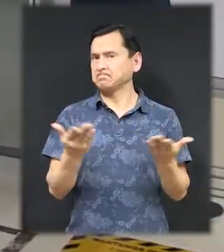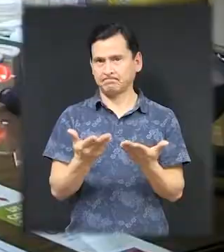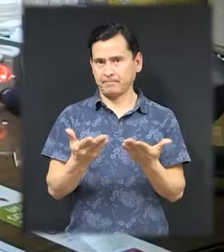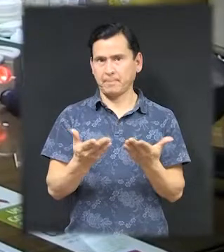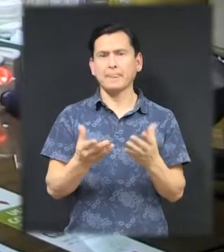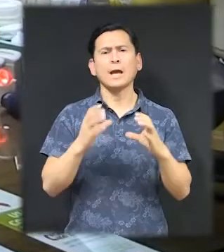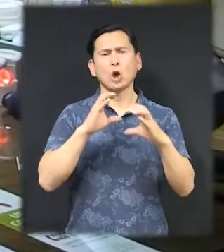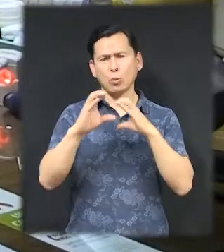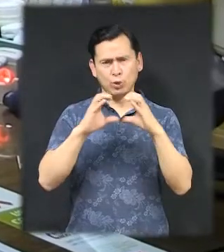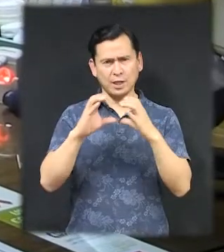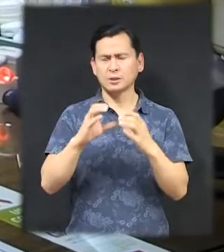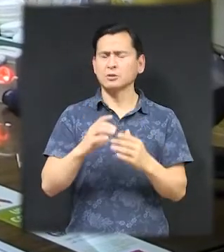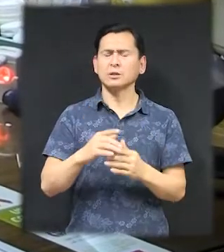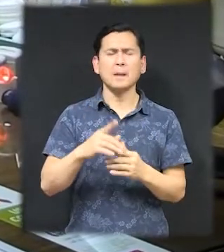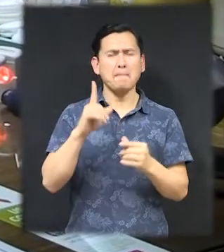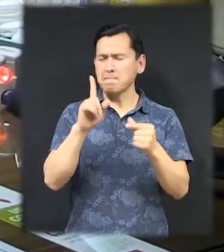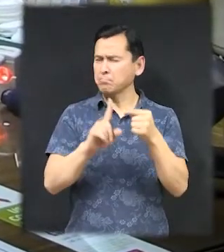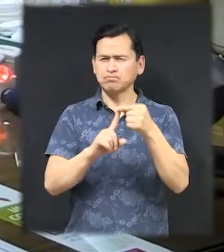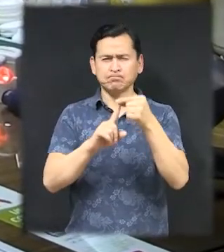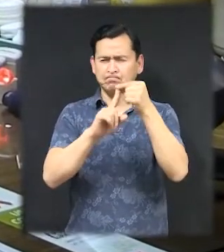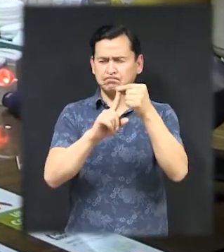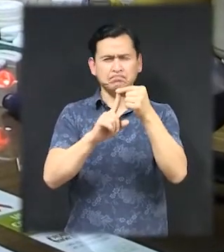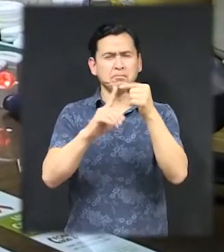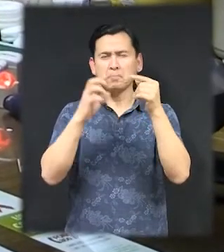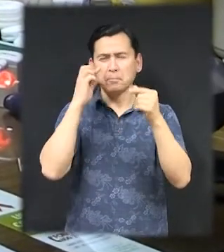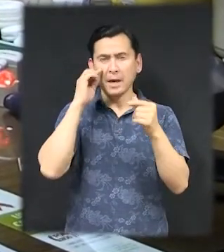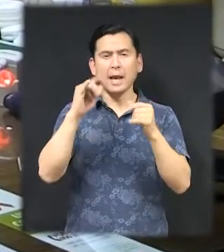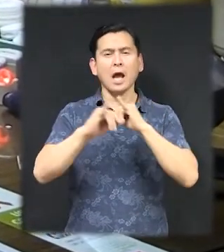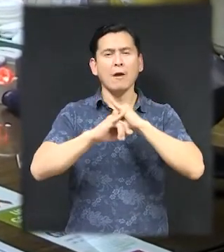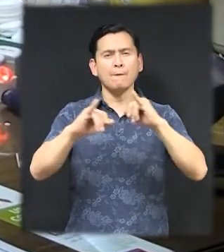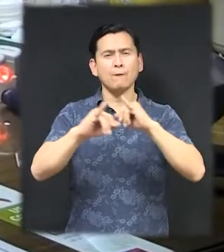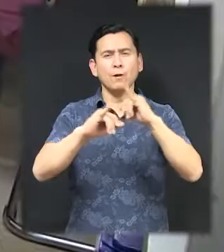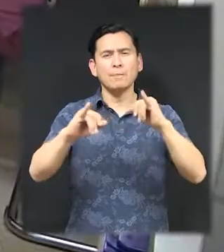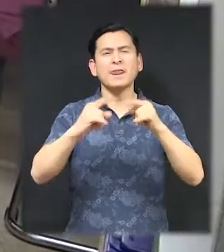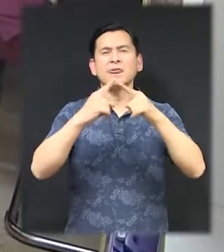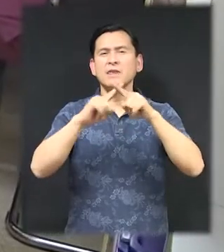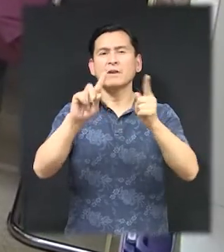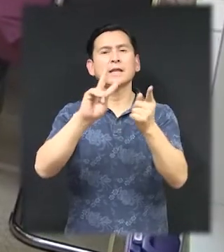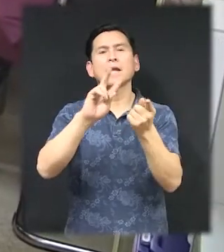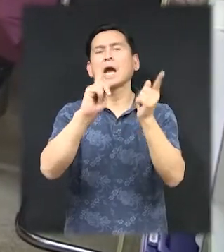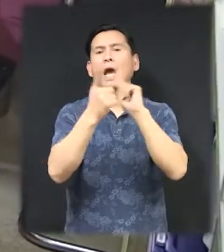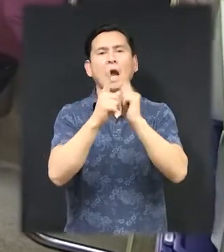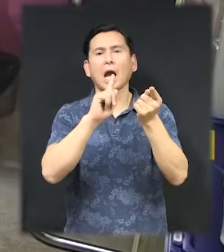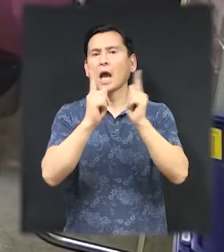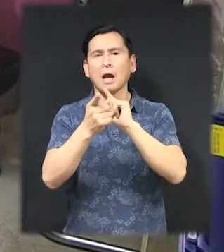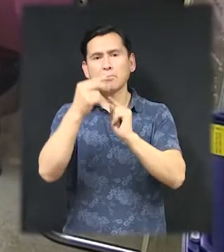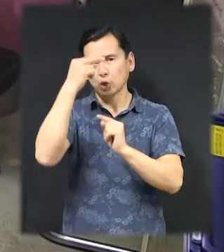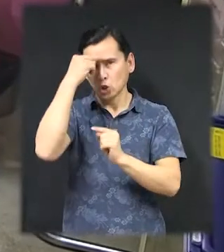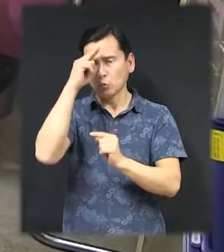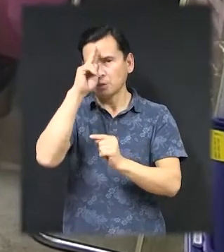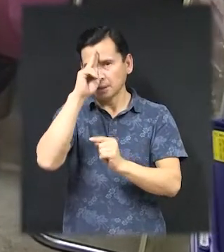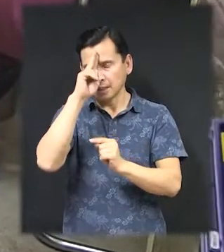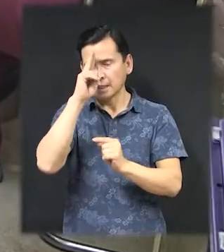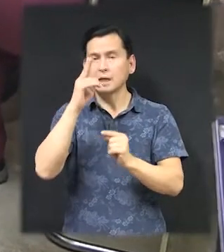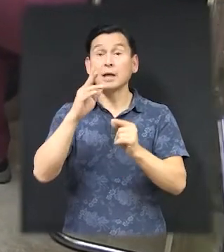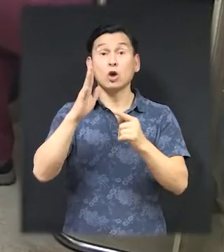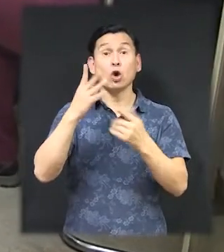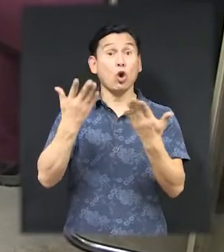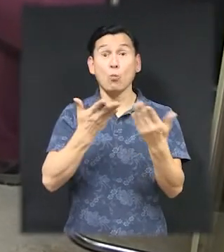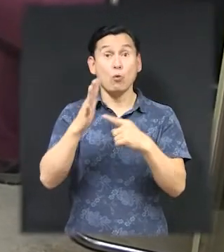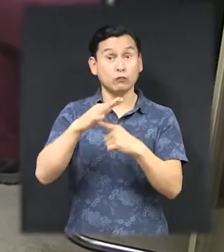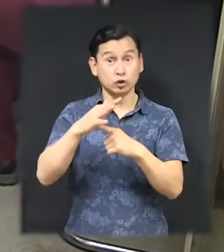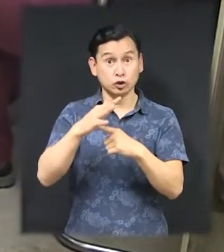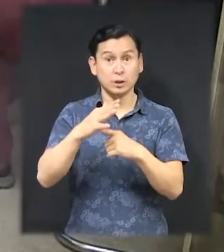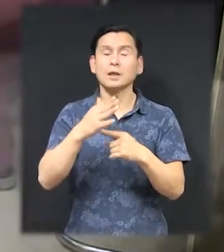son los destinos de flujo que tiene cada una de las atenciones que tenemos. No menos importantes son los